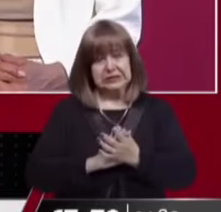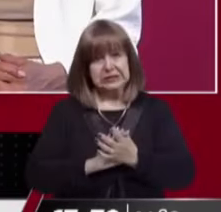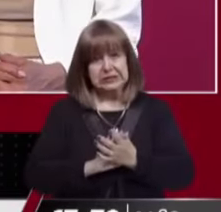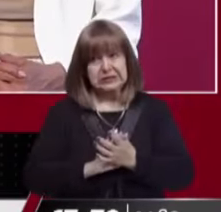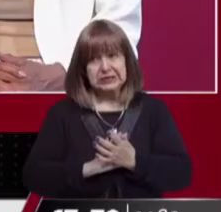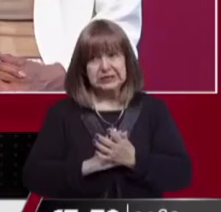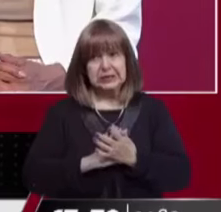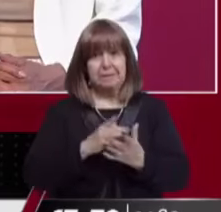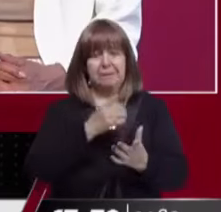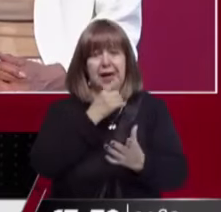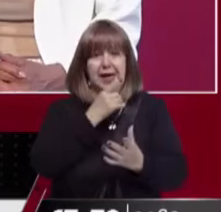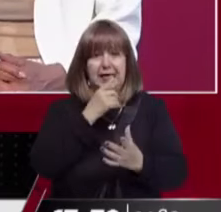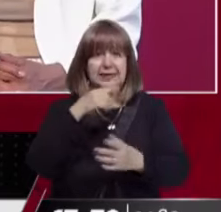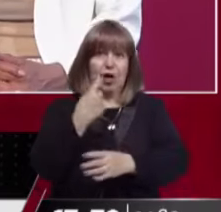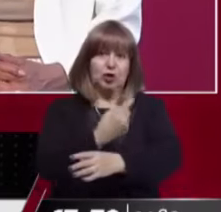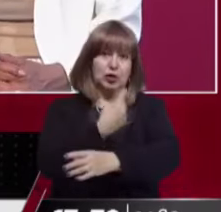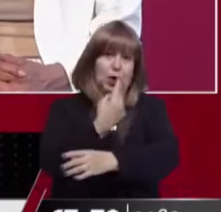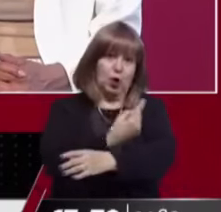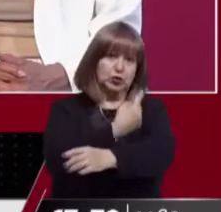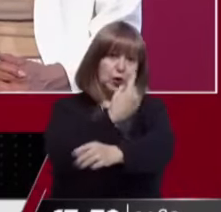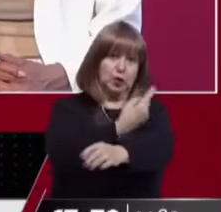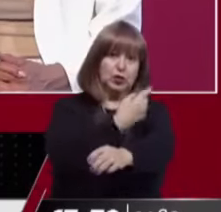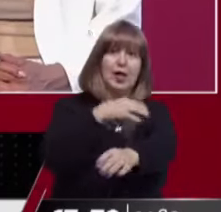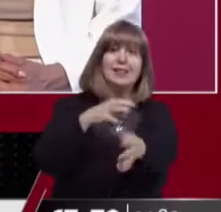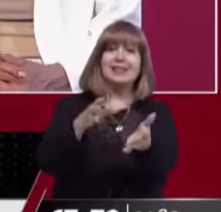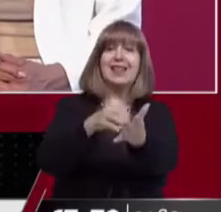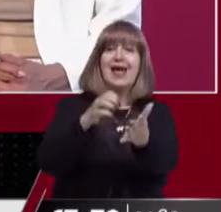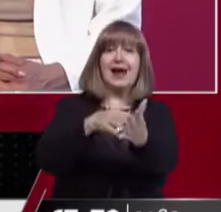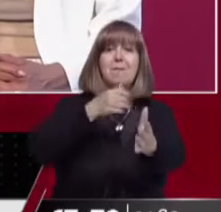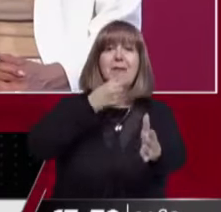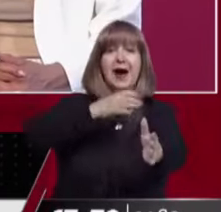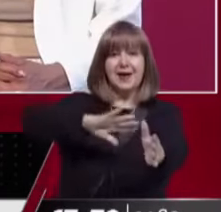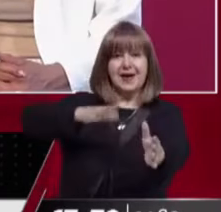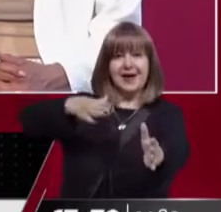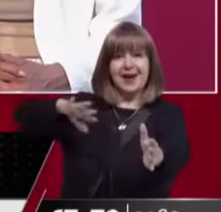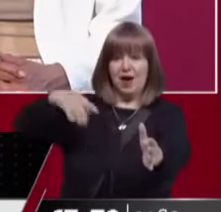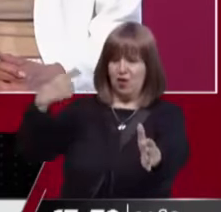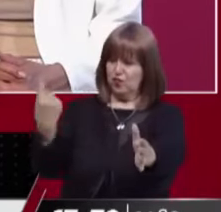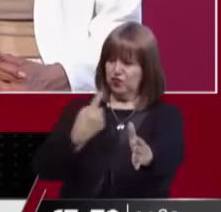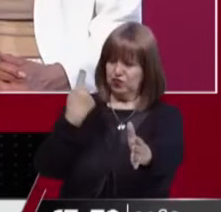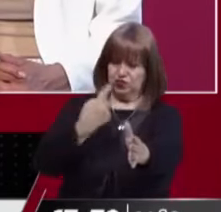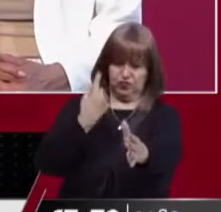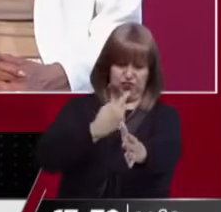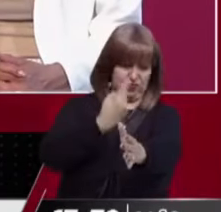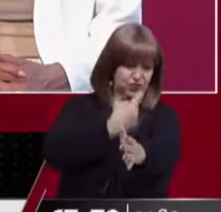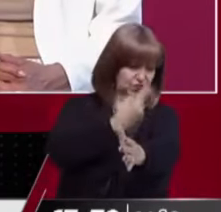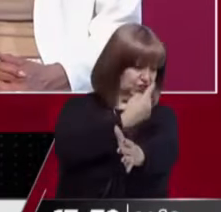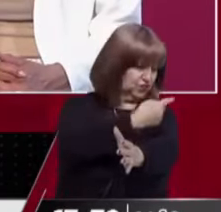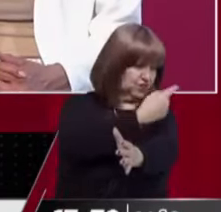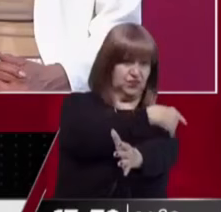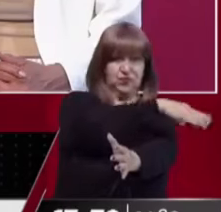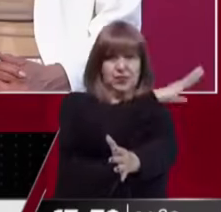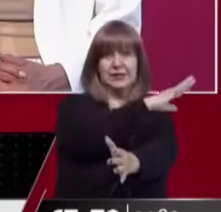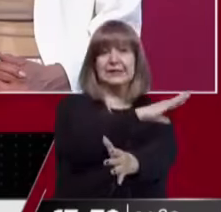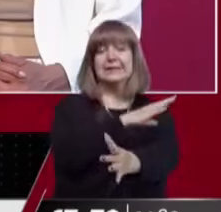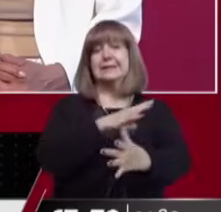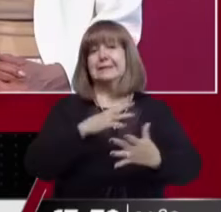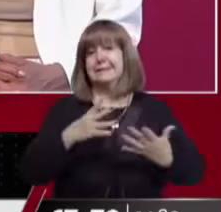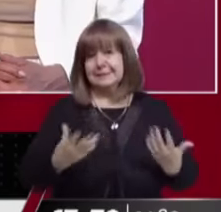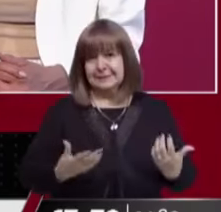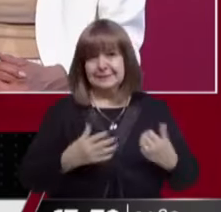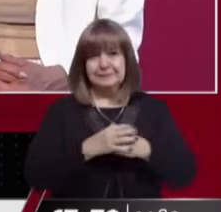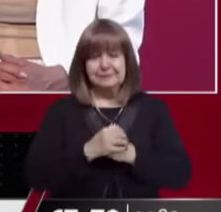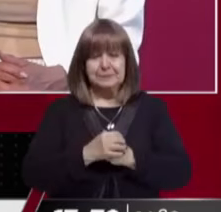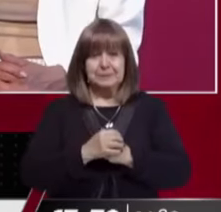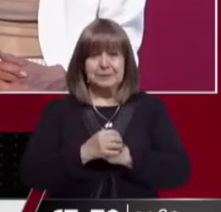tormenta tropical, que es el escalafón, el anteúltimo, digamos, de los más bajos, cuando se producen estas tormentas con nombre,